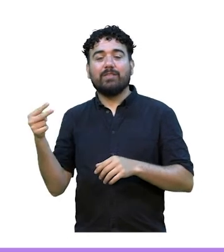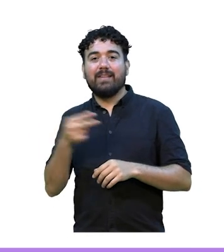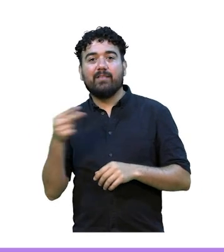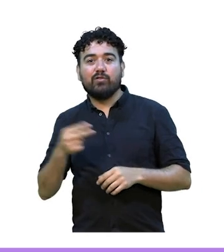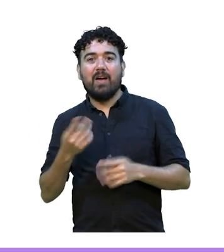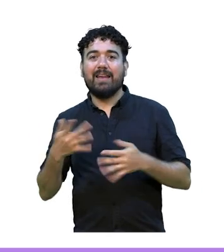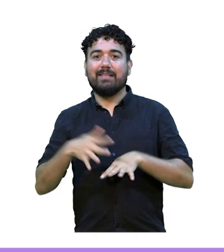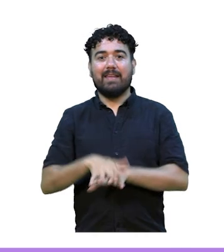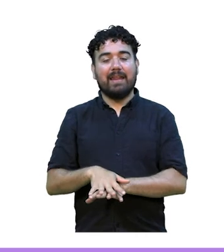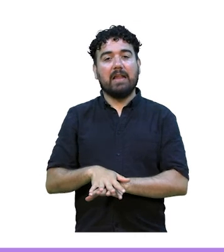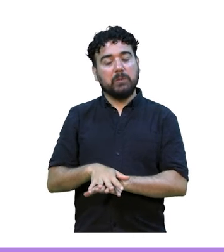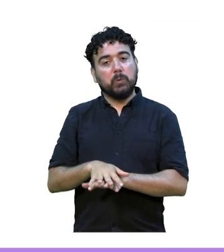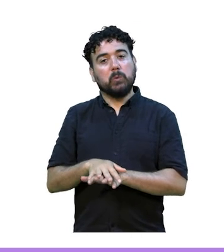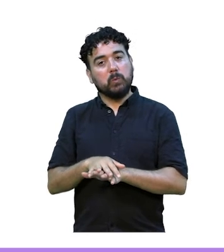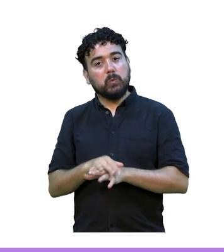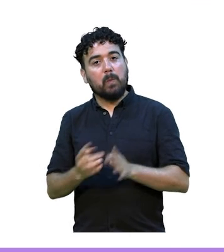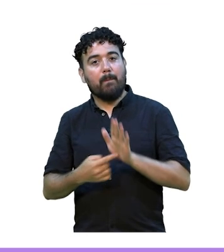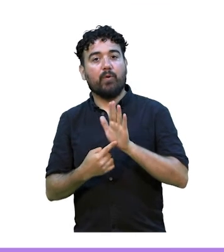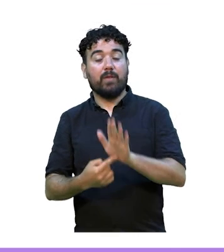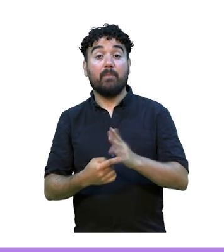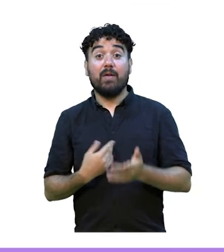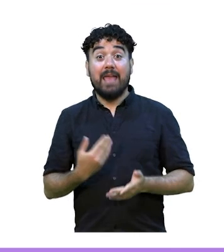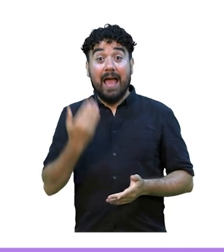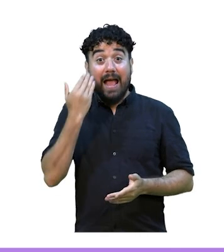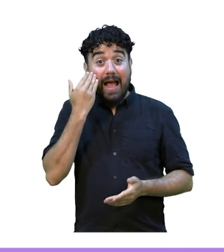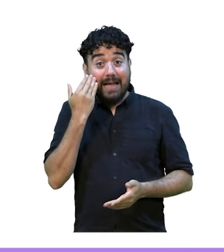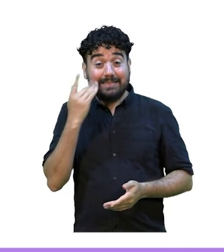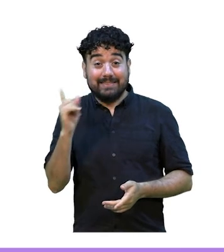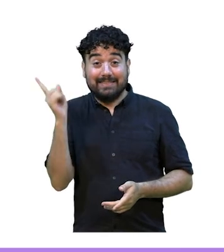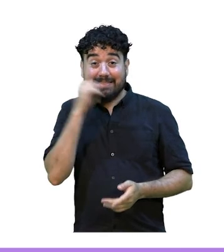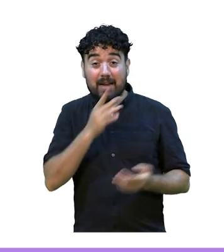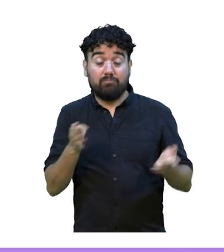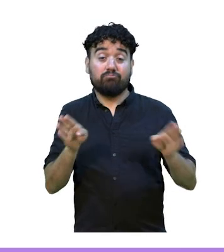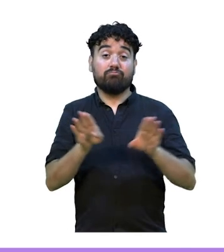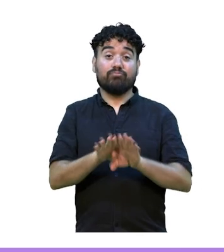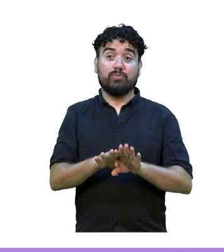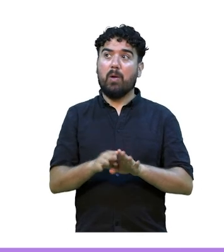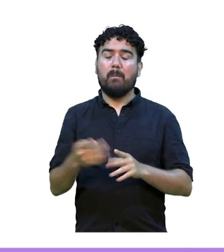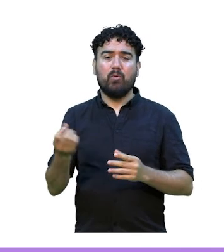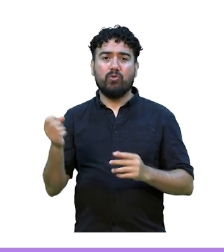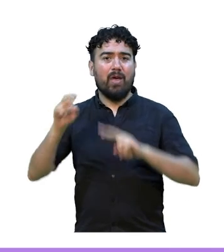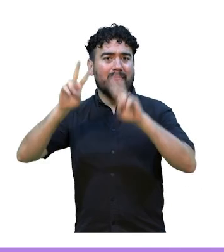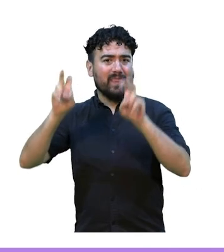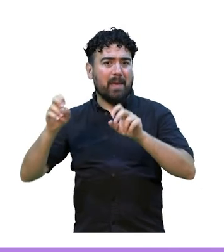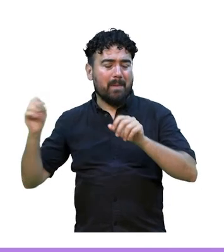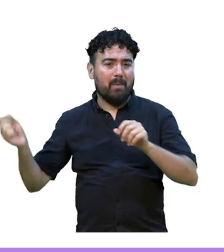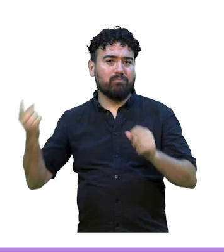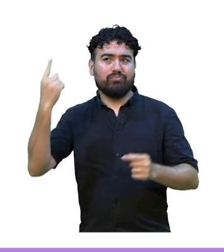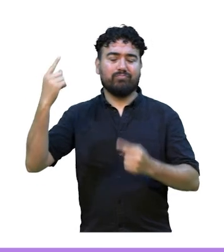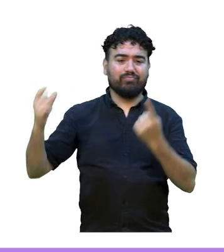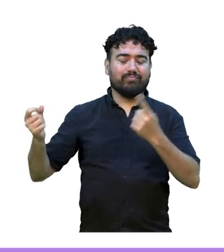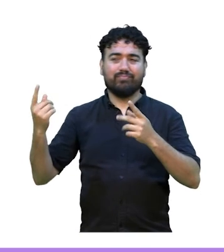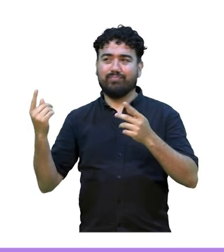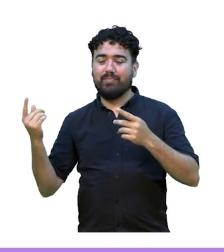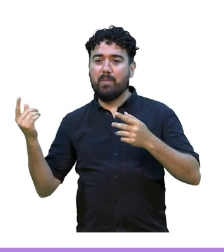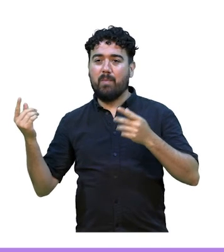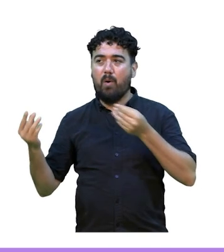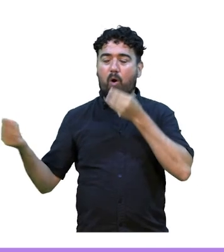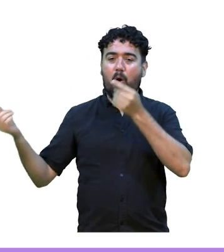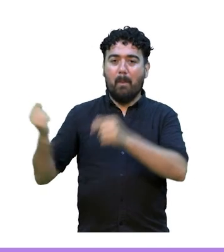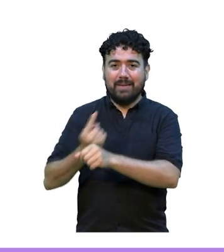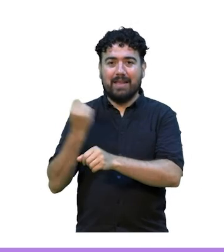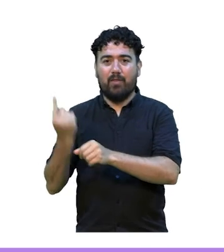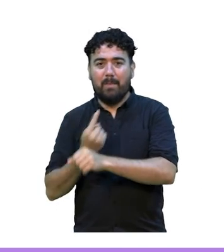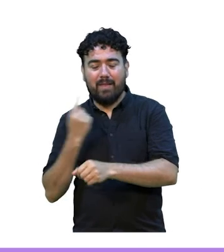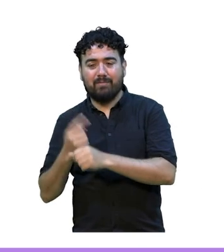Hacer esta educación sexual integral. Y ya para ir cerrando, bueno, han salido muchos temas,